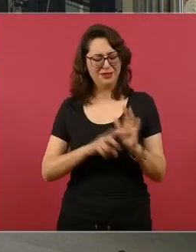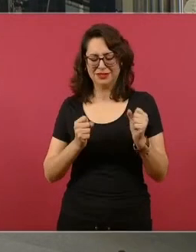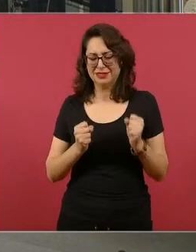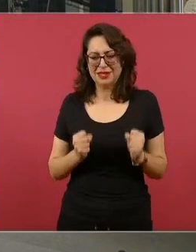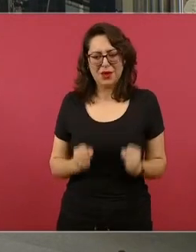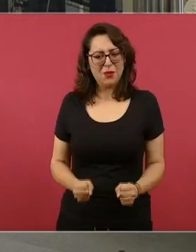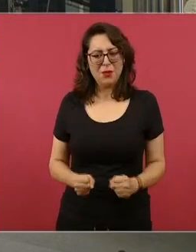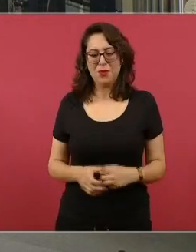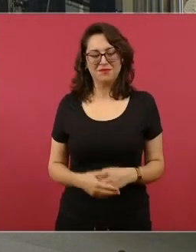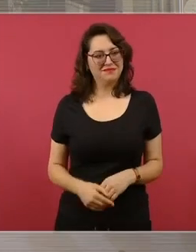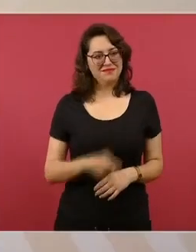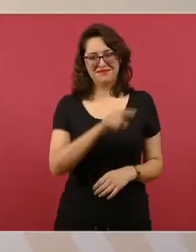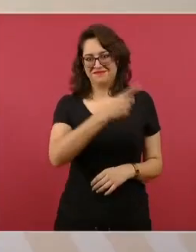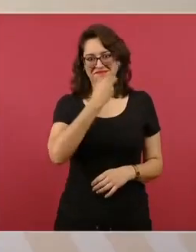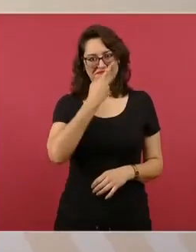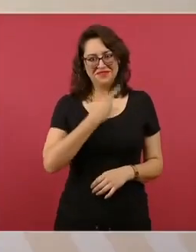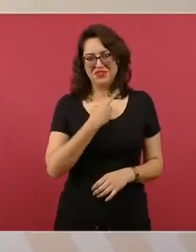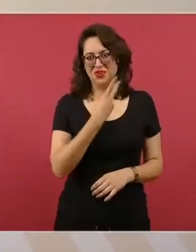Me acuerdo que